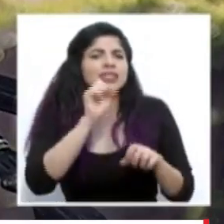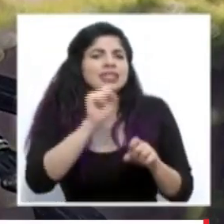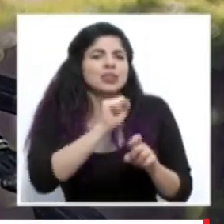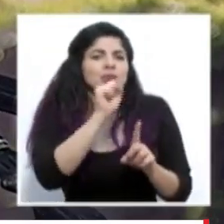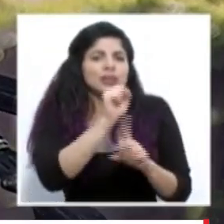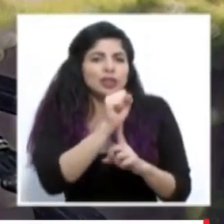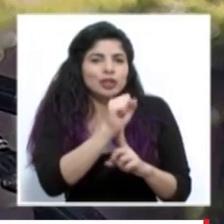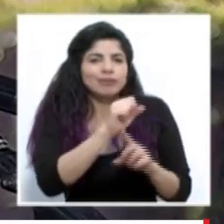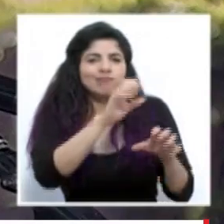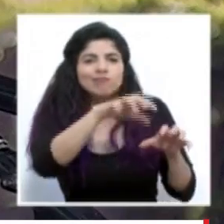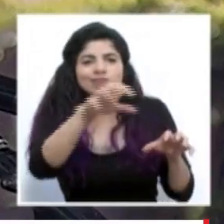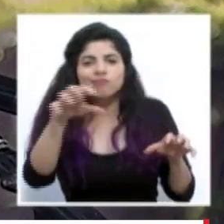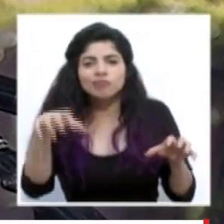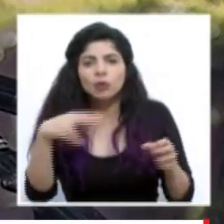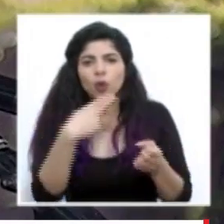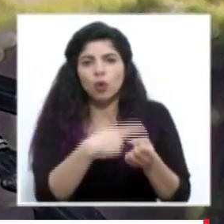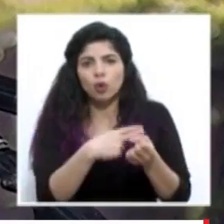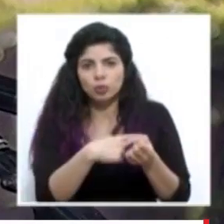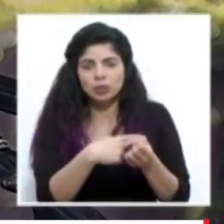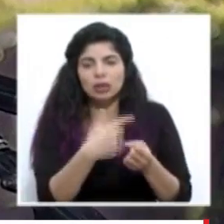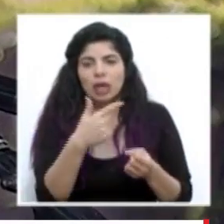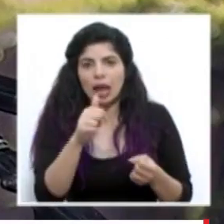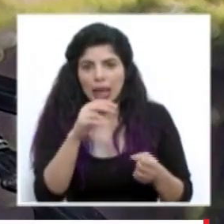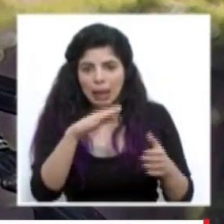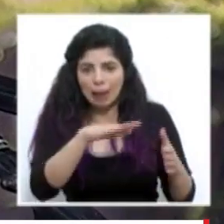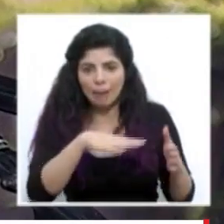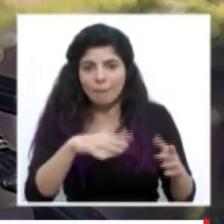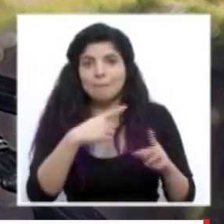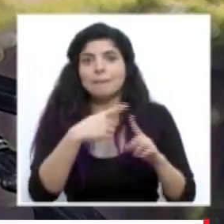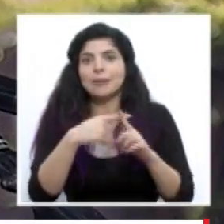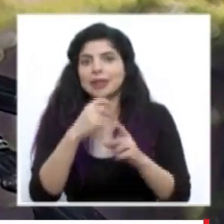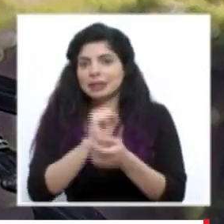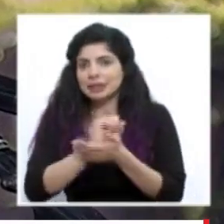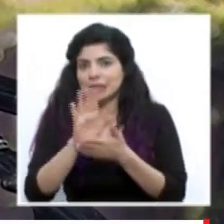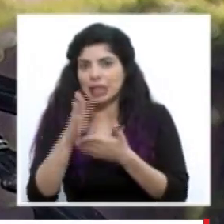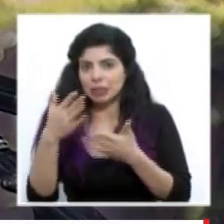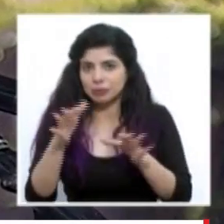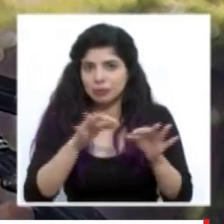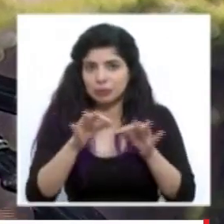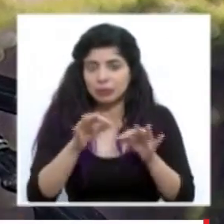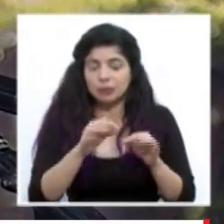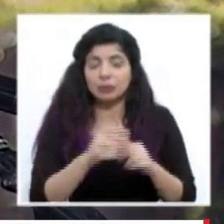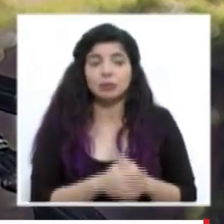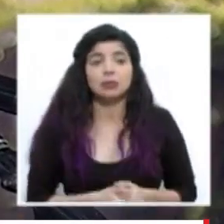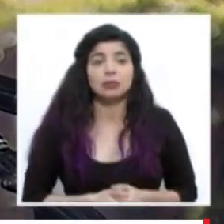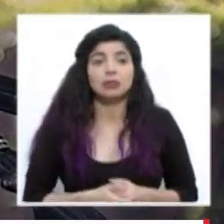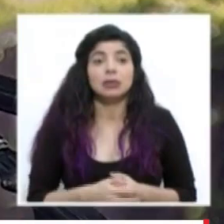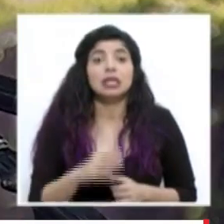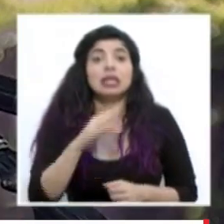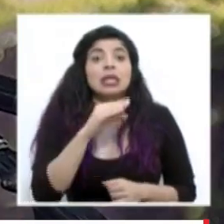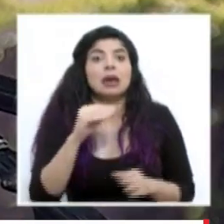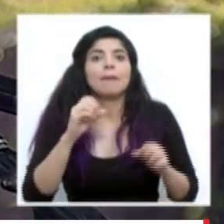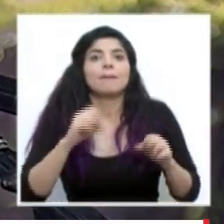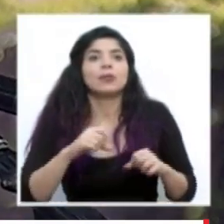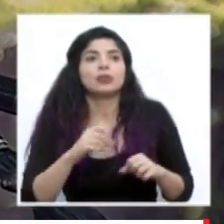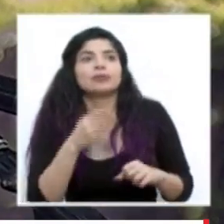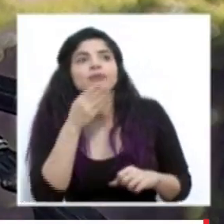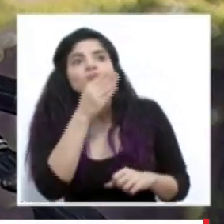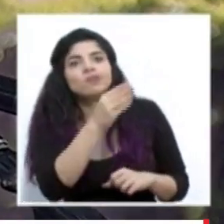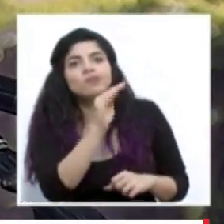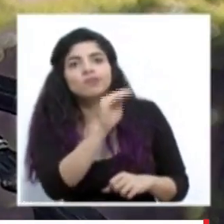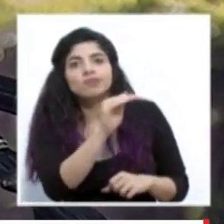en diferentes hospitales del área metropolitana, incluso del caso de San Carlos, y la eventualidad de acudir al hospital